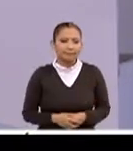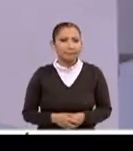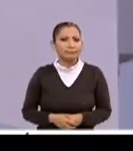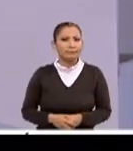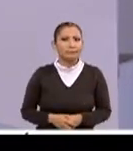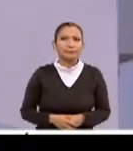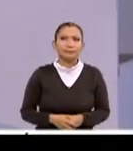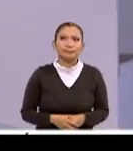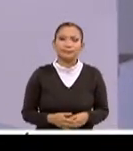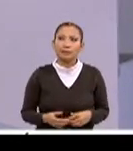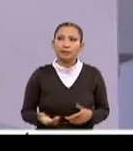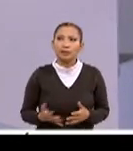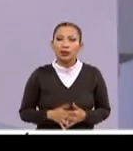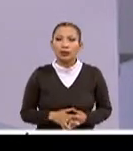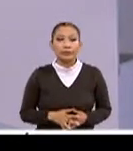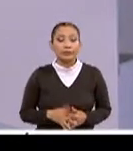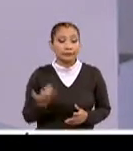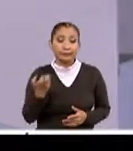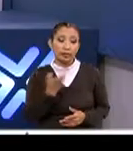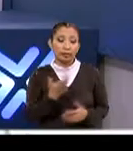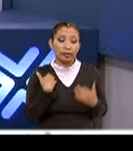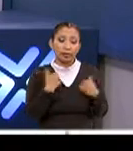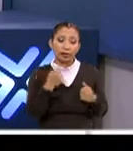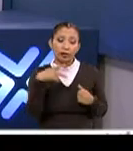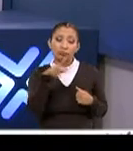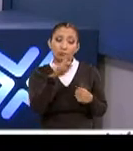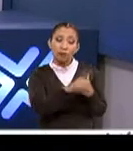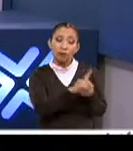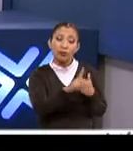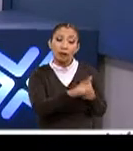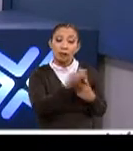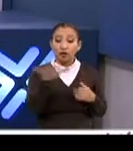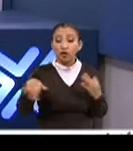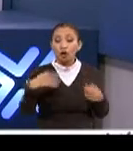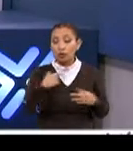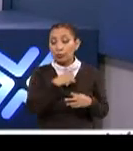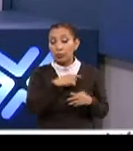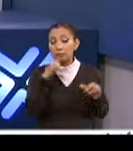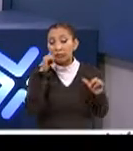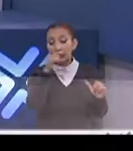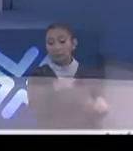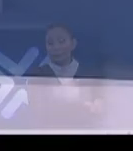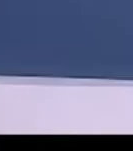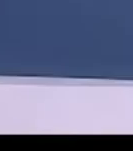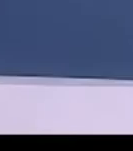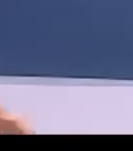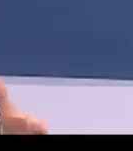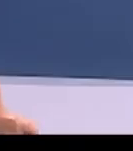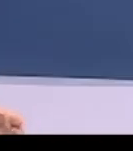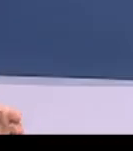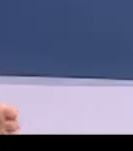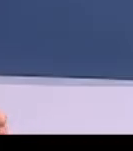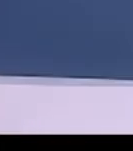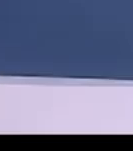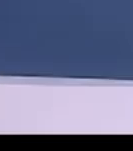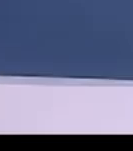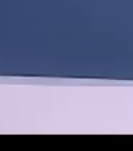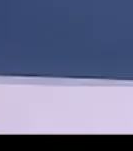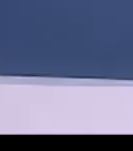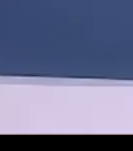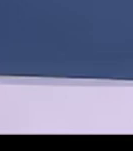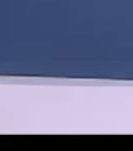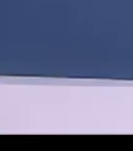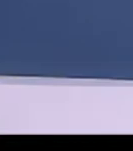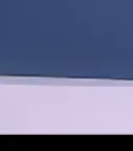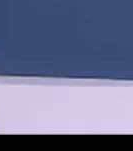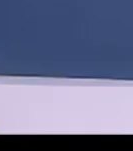y eso, a entender un problema que a todos los mexicanos yo creo que nos preocupa. Claro. Existe una librería muy